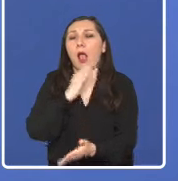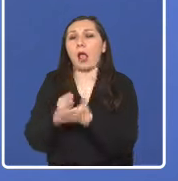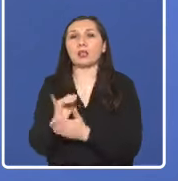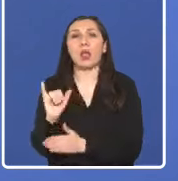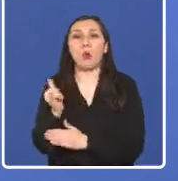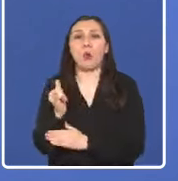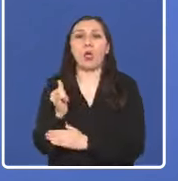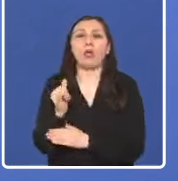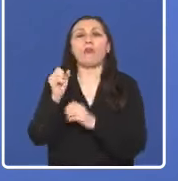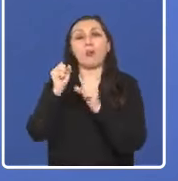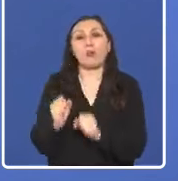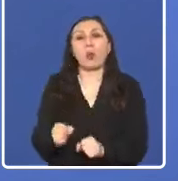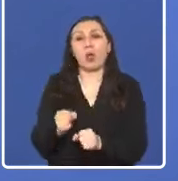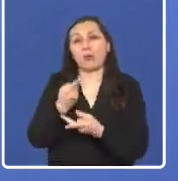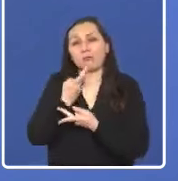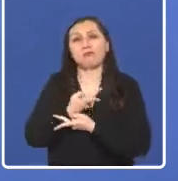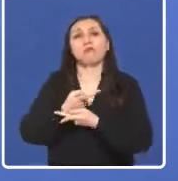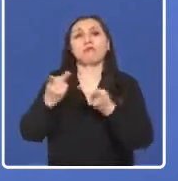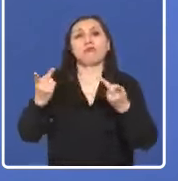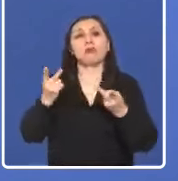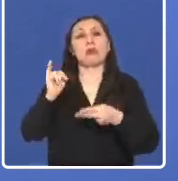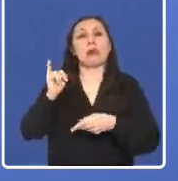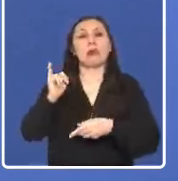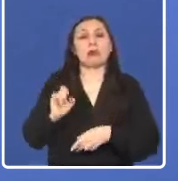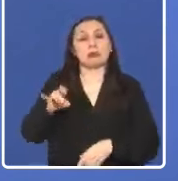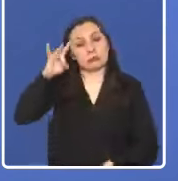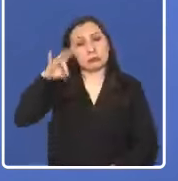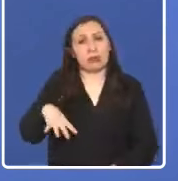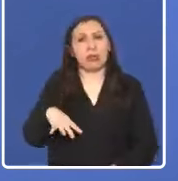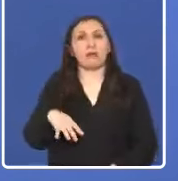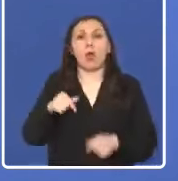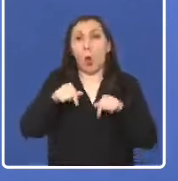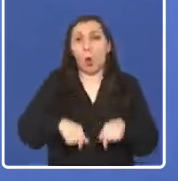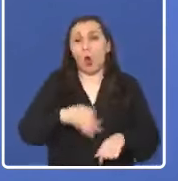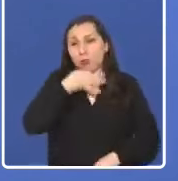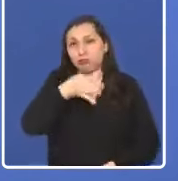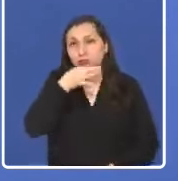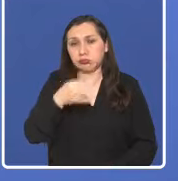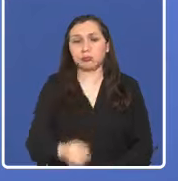jueves para poder darlo a conocer abiertamente y también usted su declaración el día de hoy?